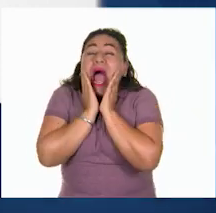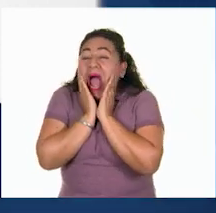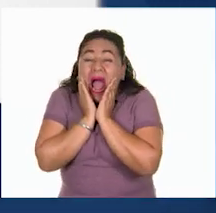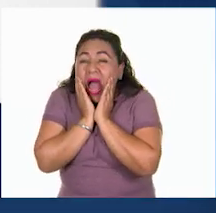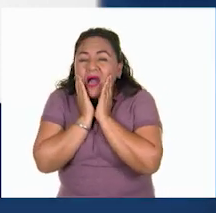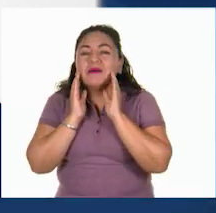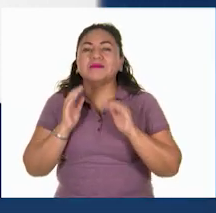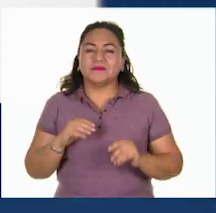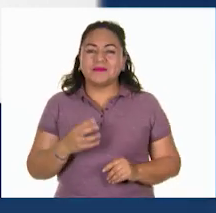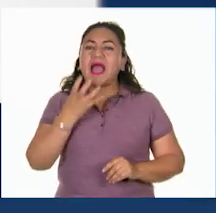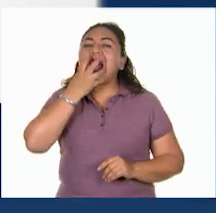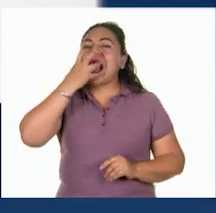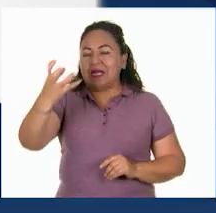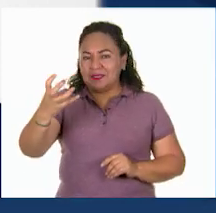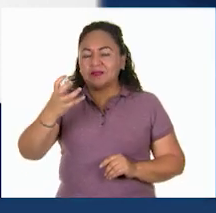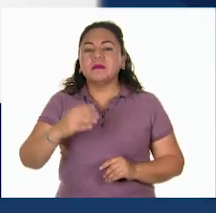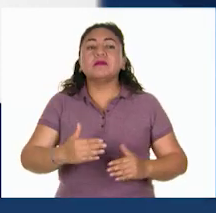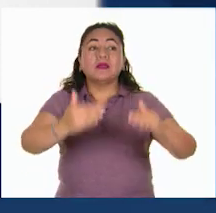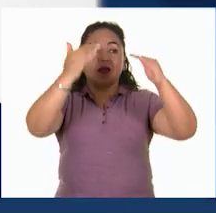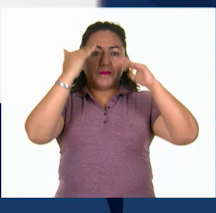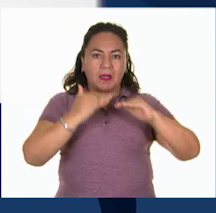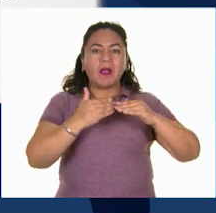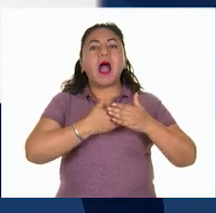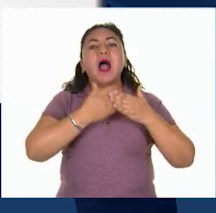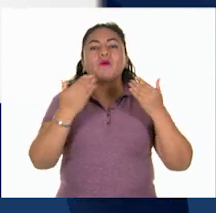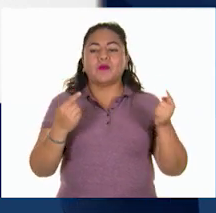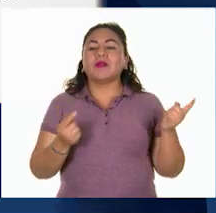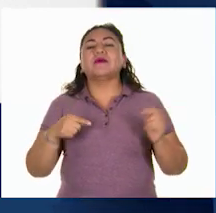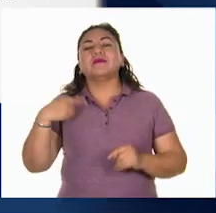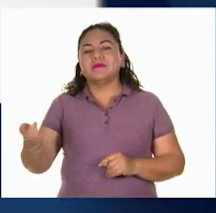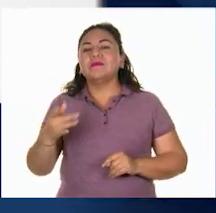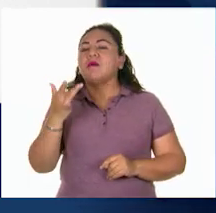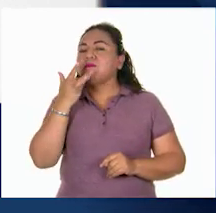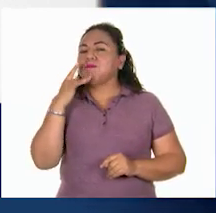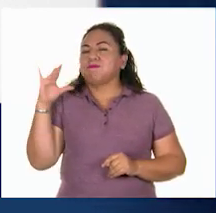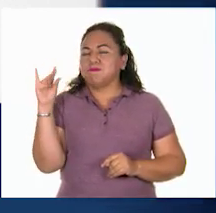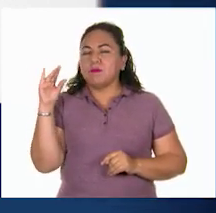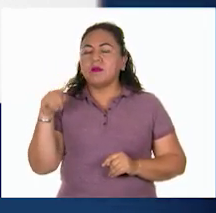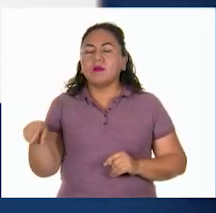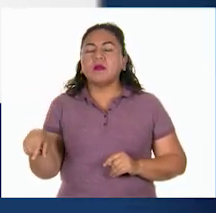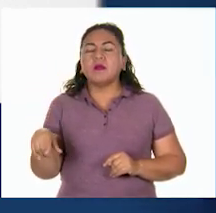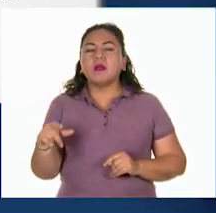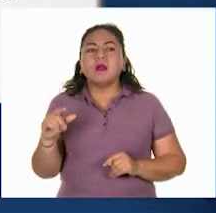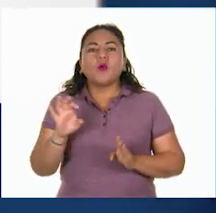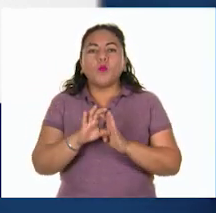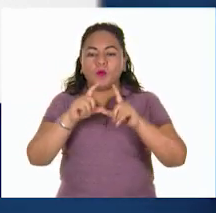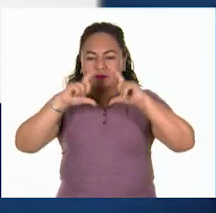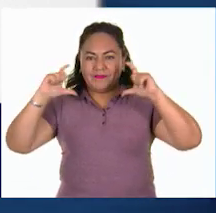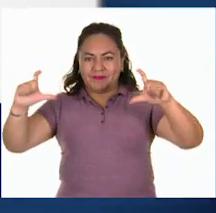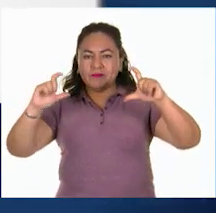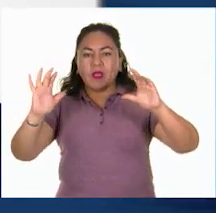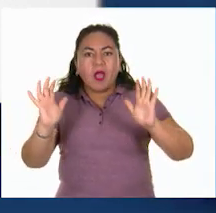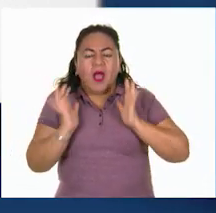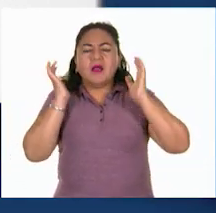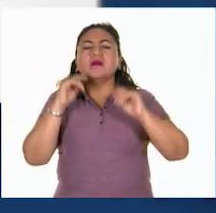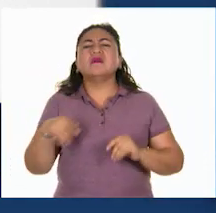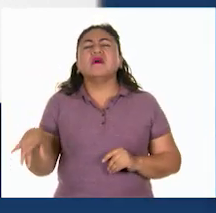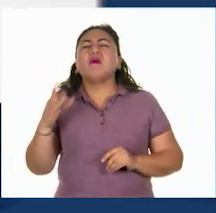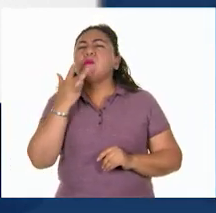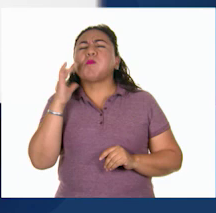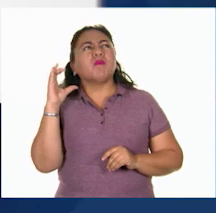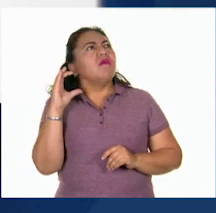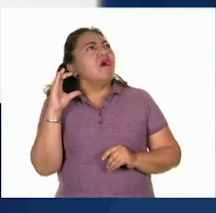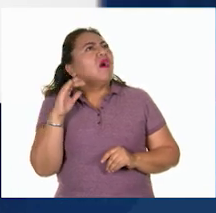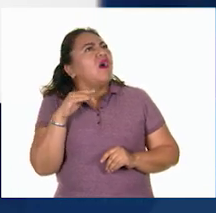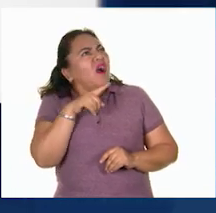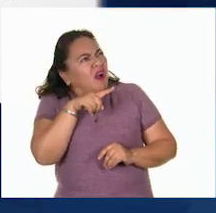grito. Debajo, dinosaurio. 2 puntos entre paréntesis. Sorprendido. Y el dinosaurio preguntaría,